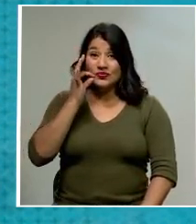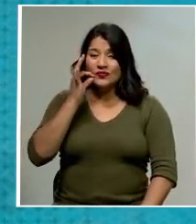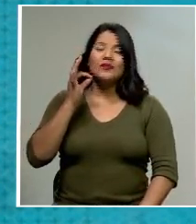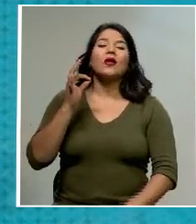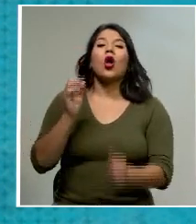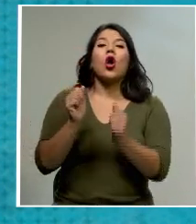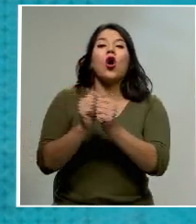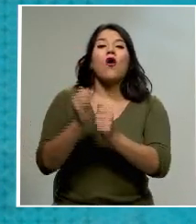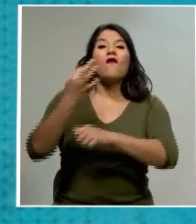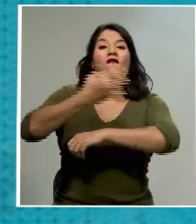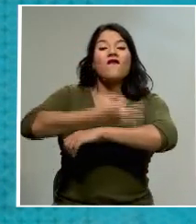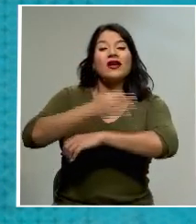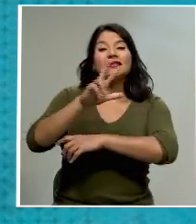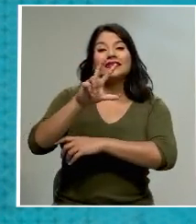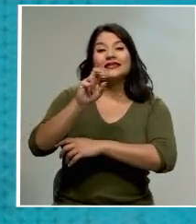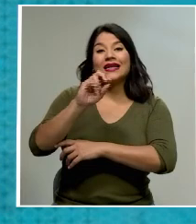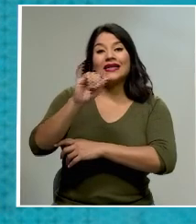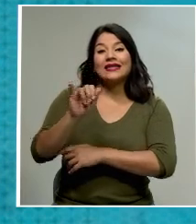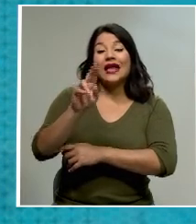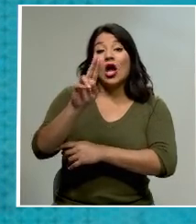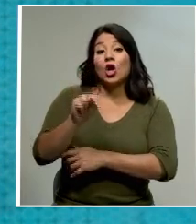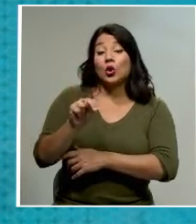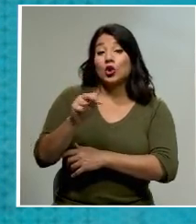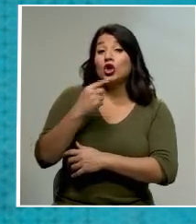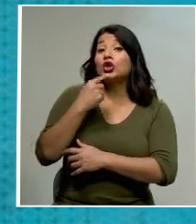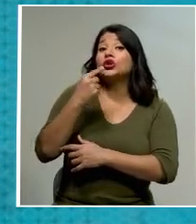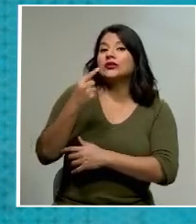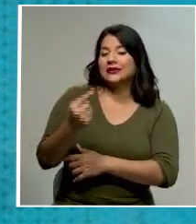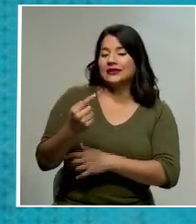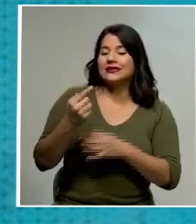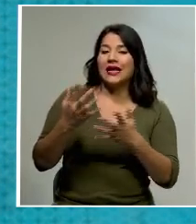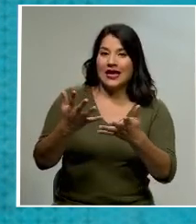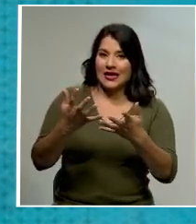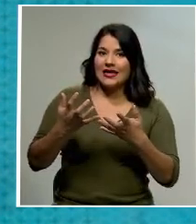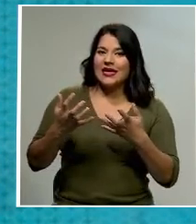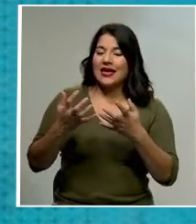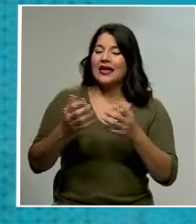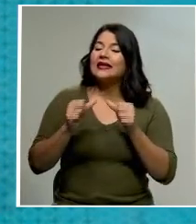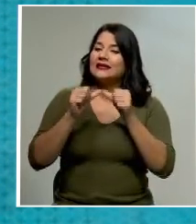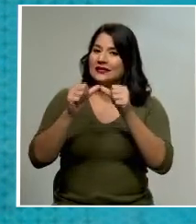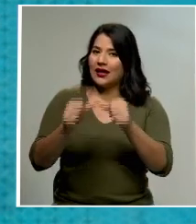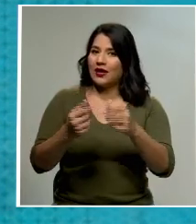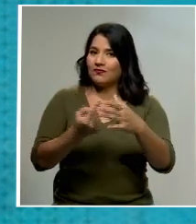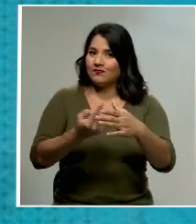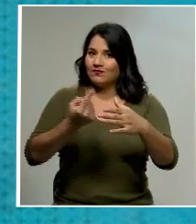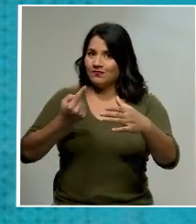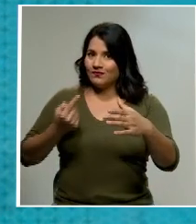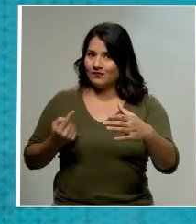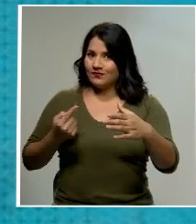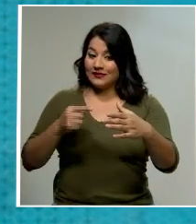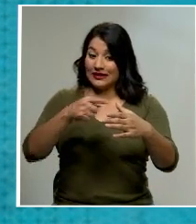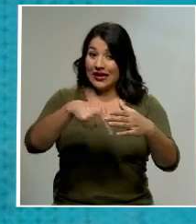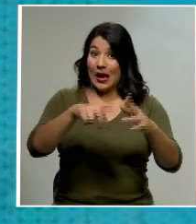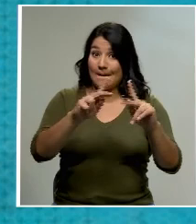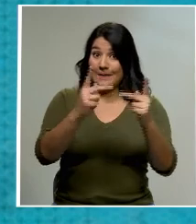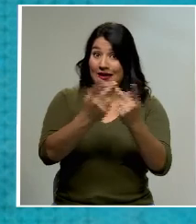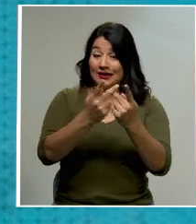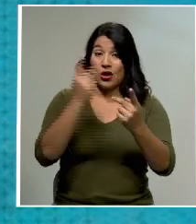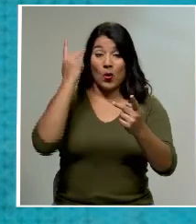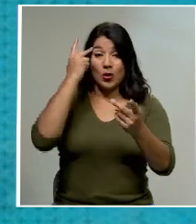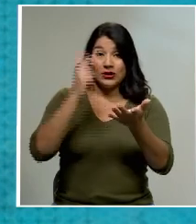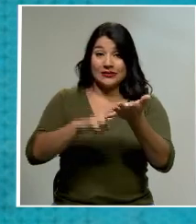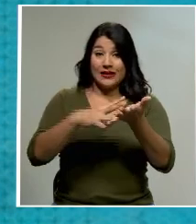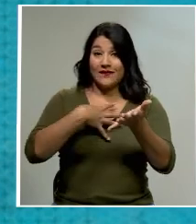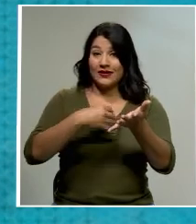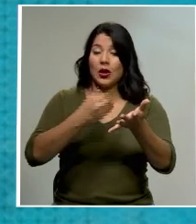él mantiene su posición de mantenerse aparte de el espacio que él tiene